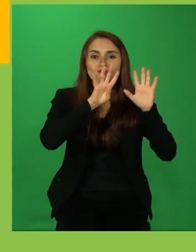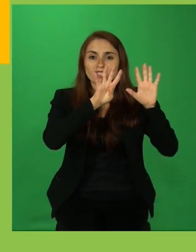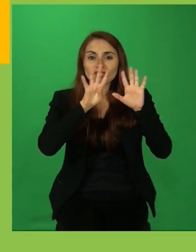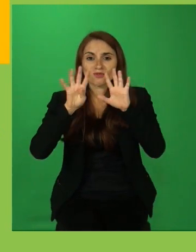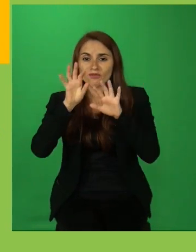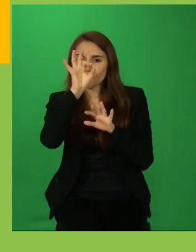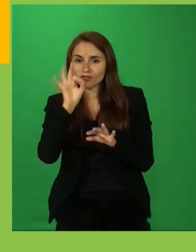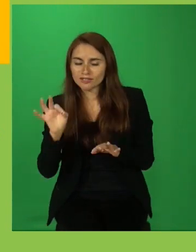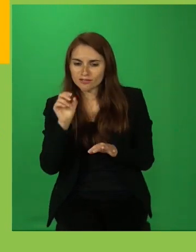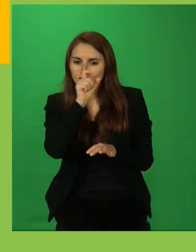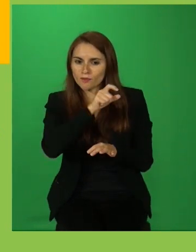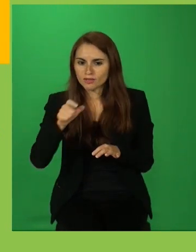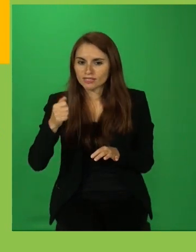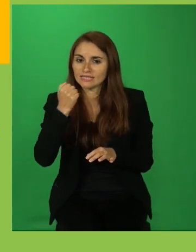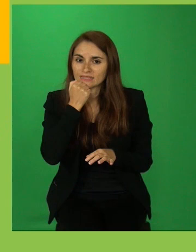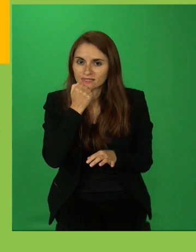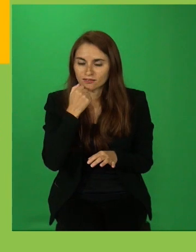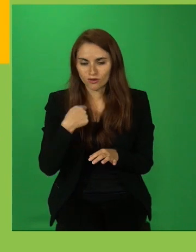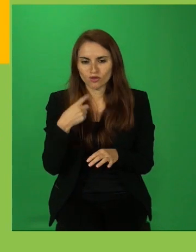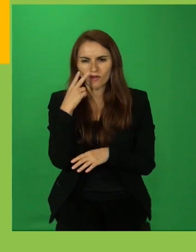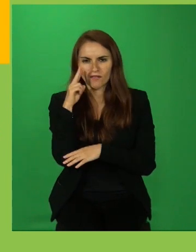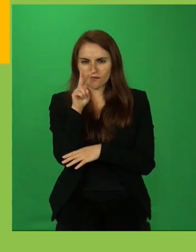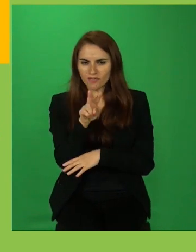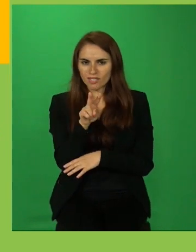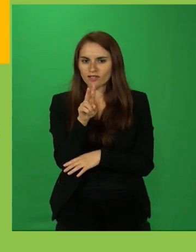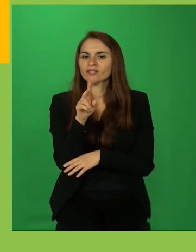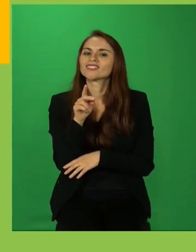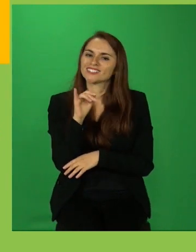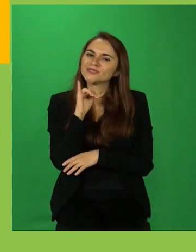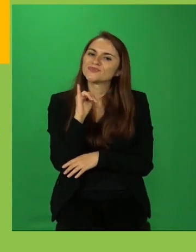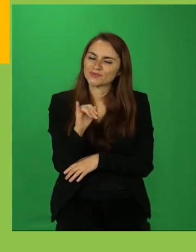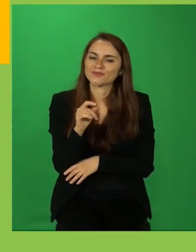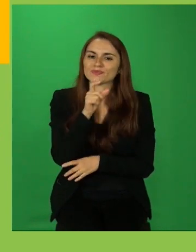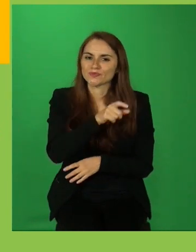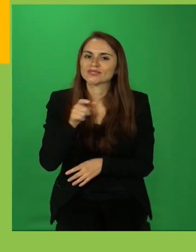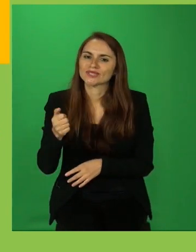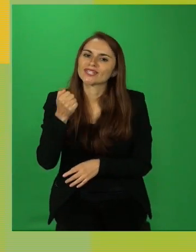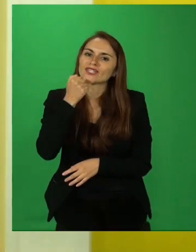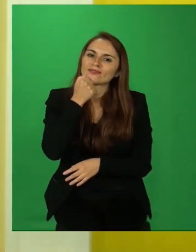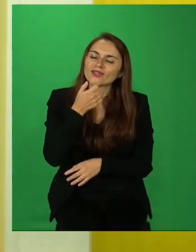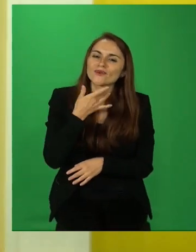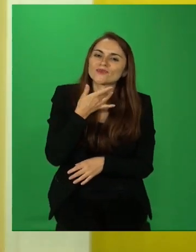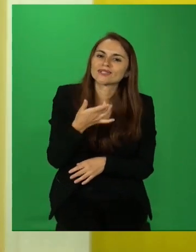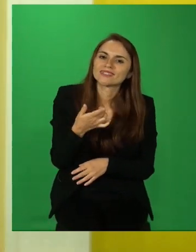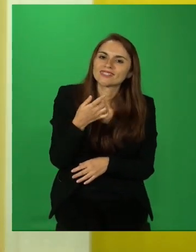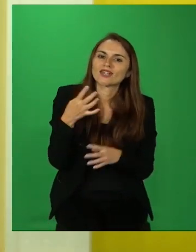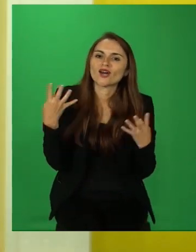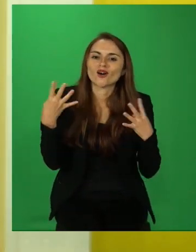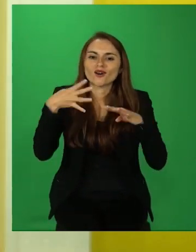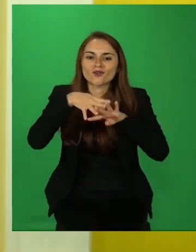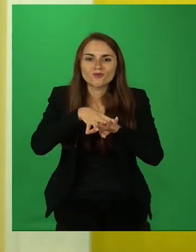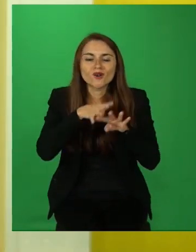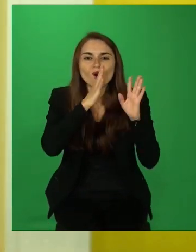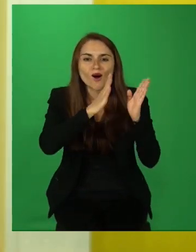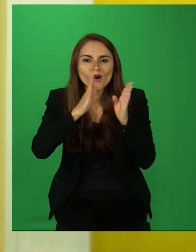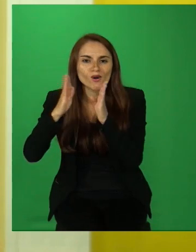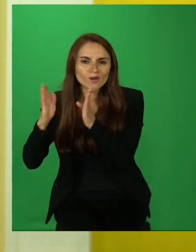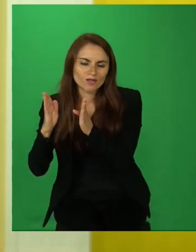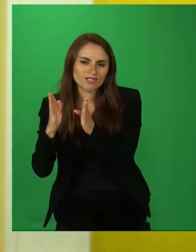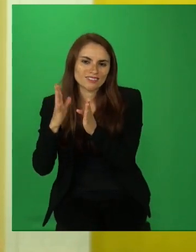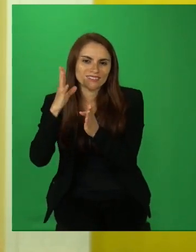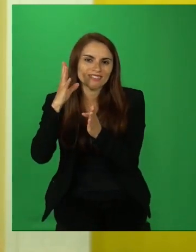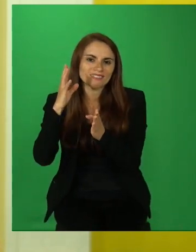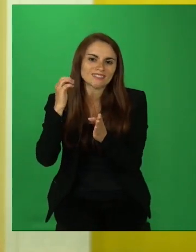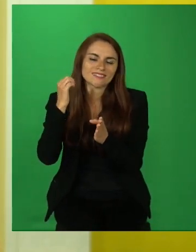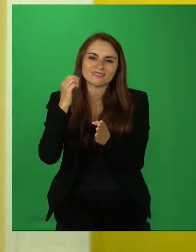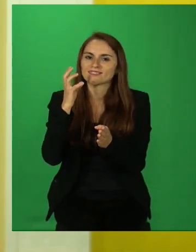bueno esos ejercicios yo los he visto y generalmente la gente se equivoca porque no maneja el orden en la prioridad